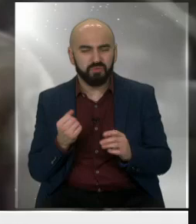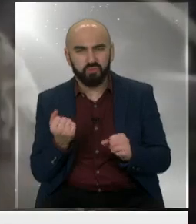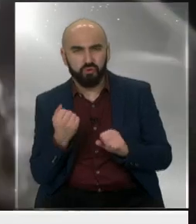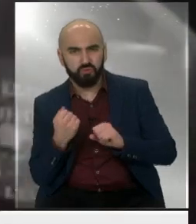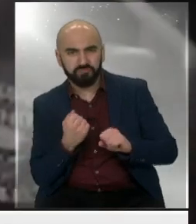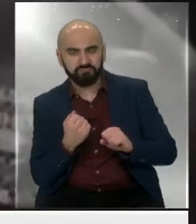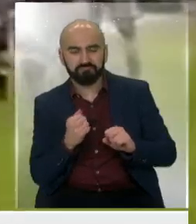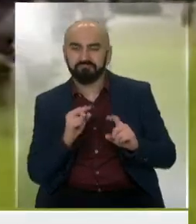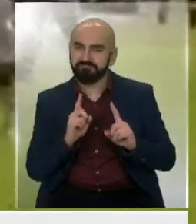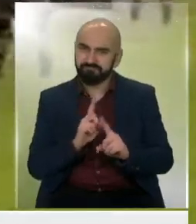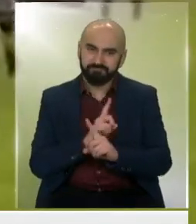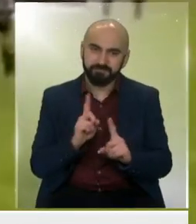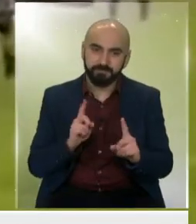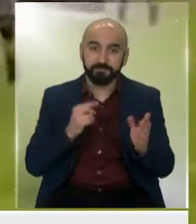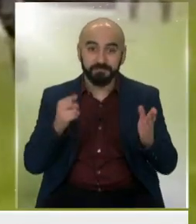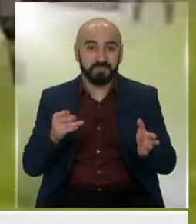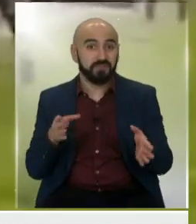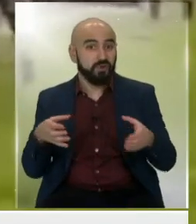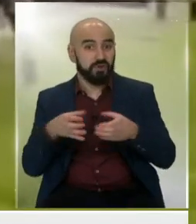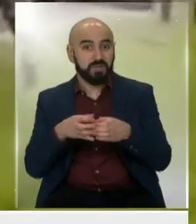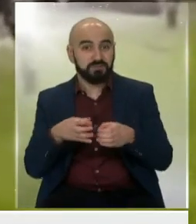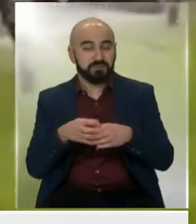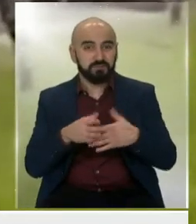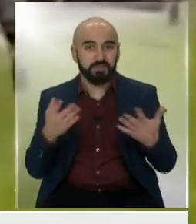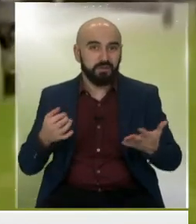de esta organización, que contribuyen a que en